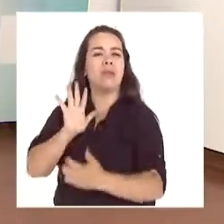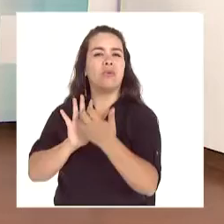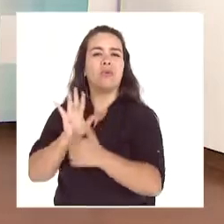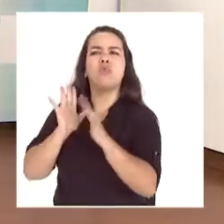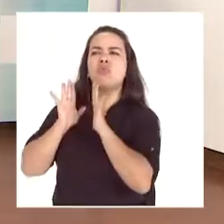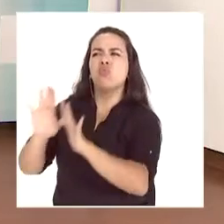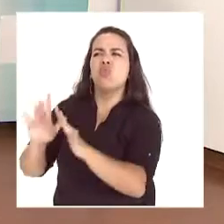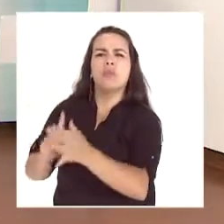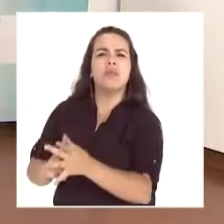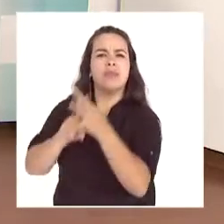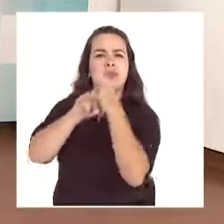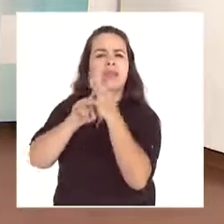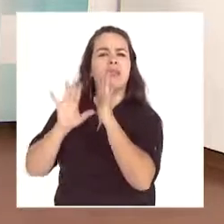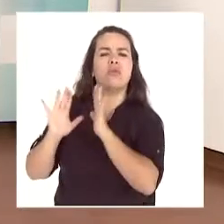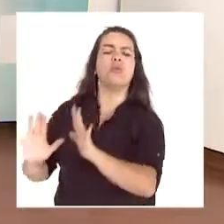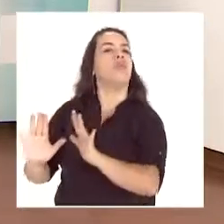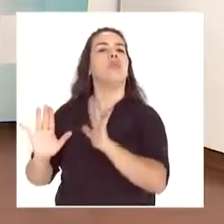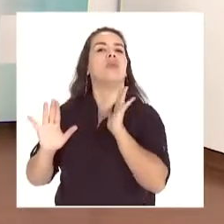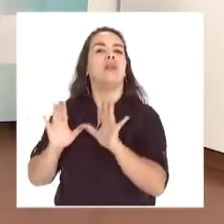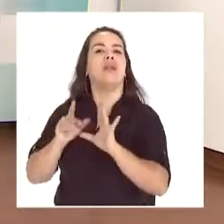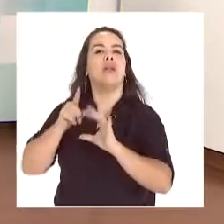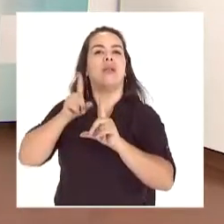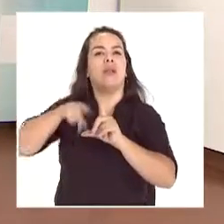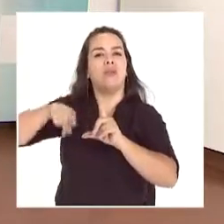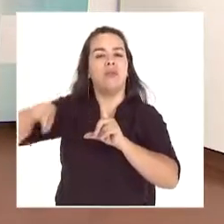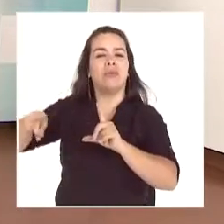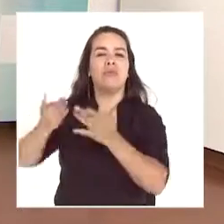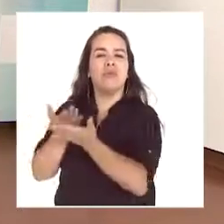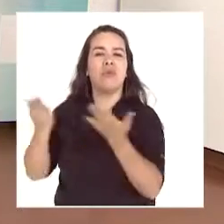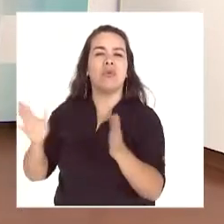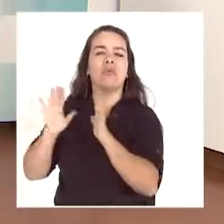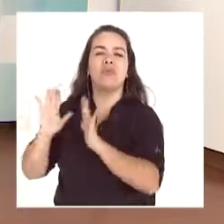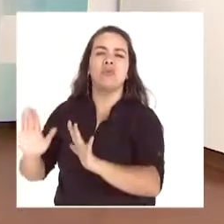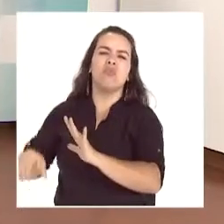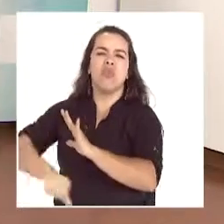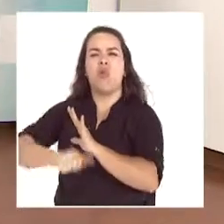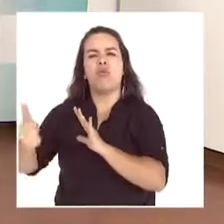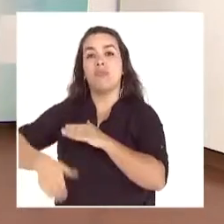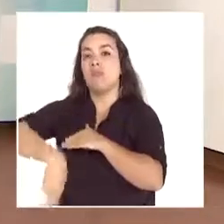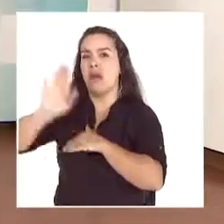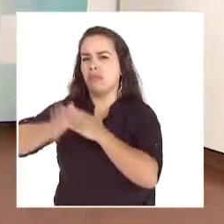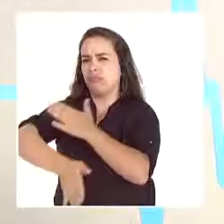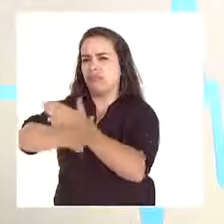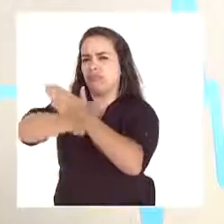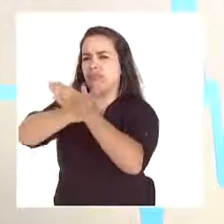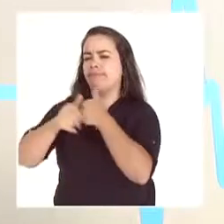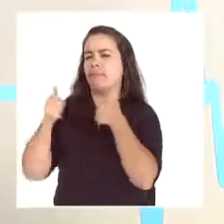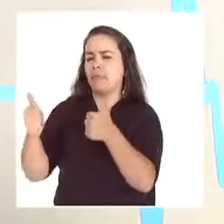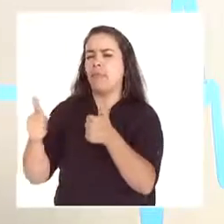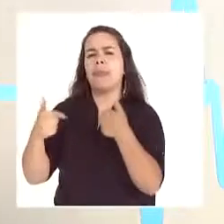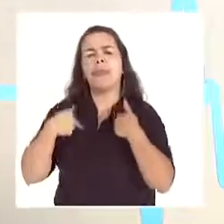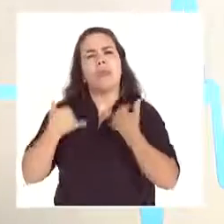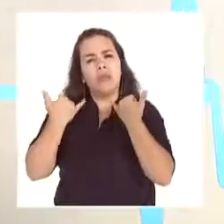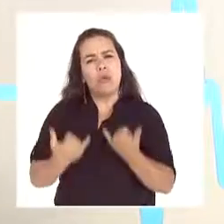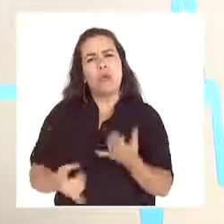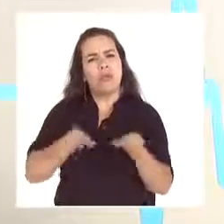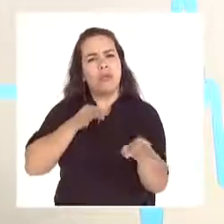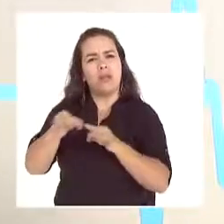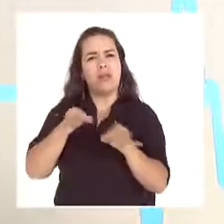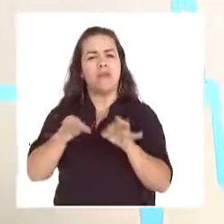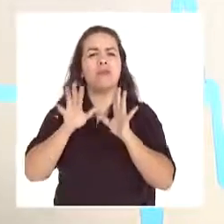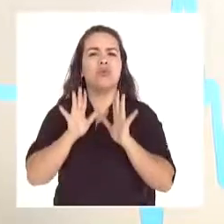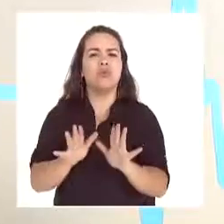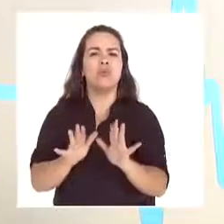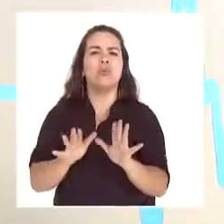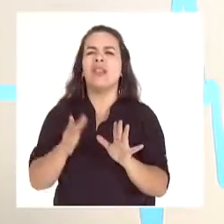de su especialidad que es la ecocardiografía y en otros más avanzados como el cateterismo. Hablemos del diagnóstico, de por qué